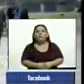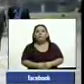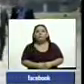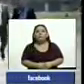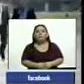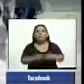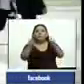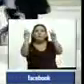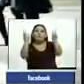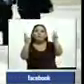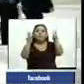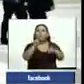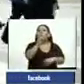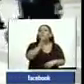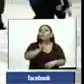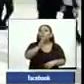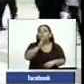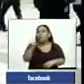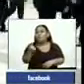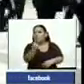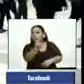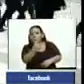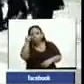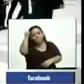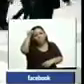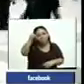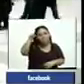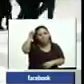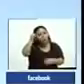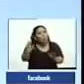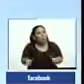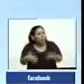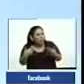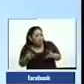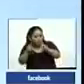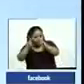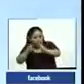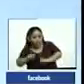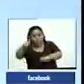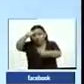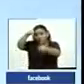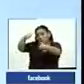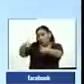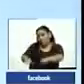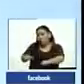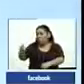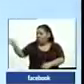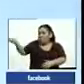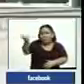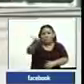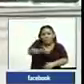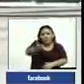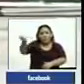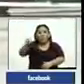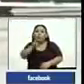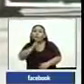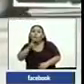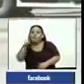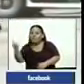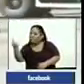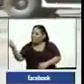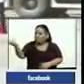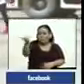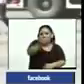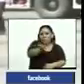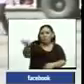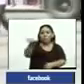En Honduras, autoridades y expertos evalúan el impacto de los acuerdos migratorios ante la creciente llegada de hondureños a Guatemala luego de